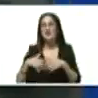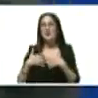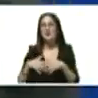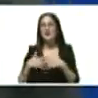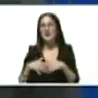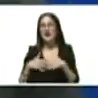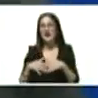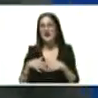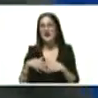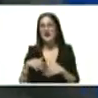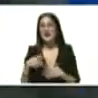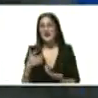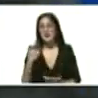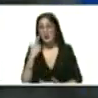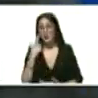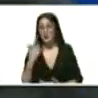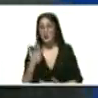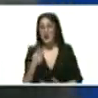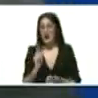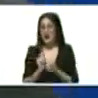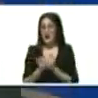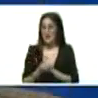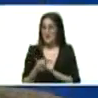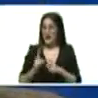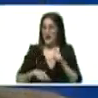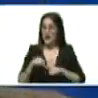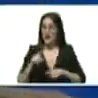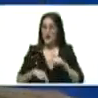Así, a que tú, ¿cómo cambian las cosas, no?